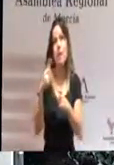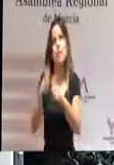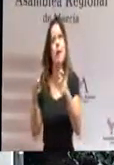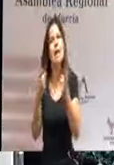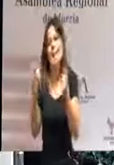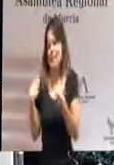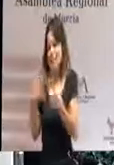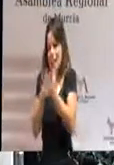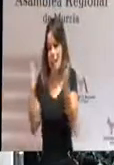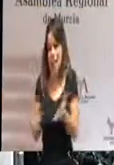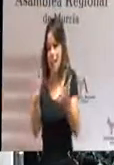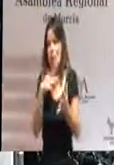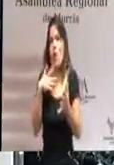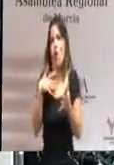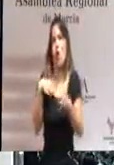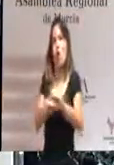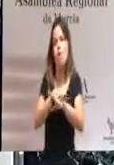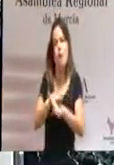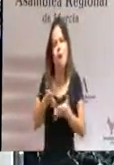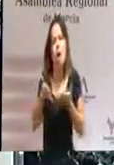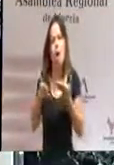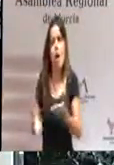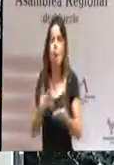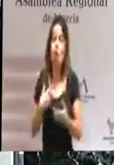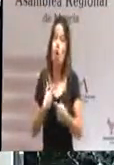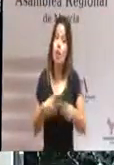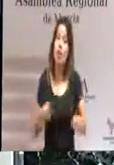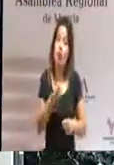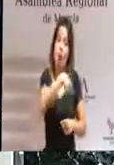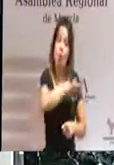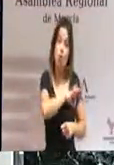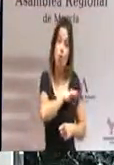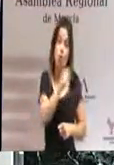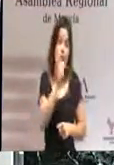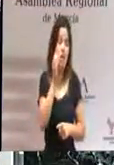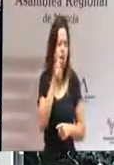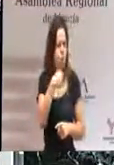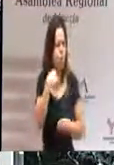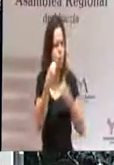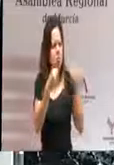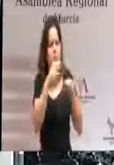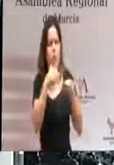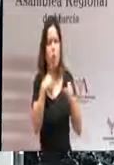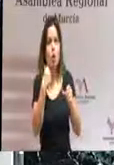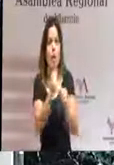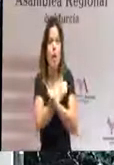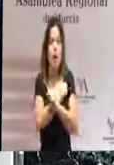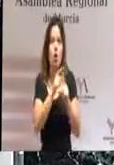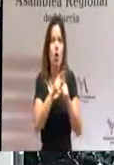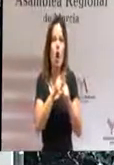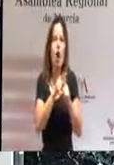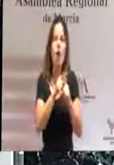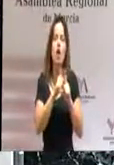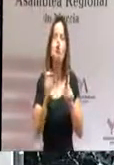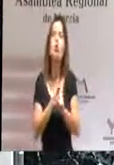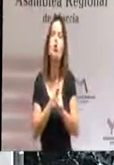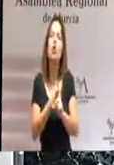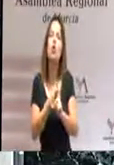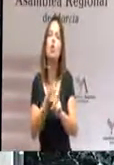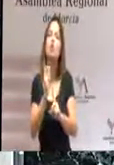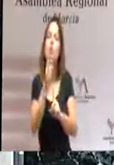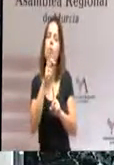la ayuda de su administración. A diferencia de ustedes, nosotros creemos que el desempleo no se combate con